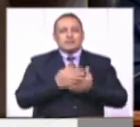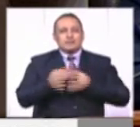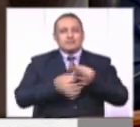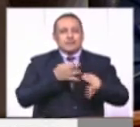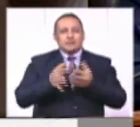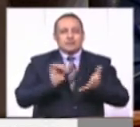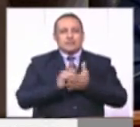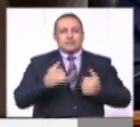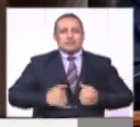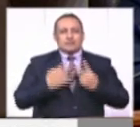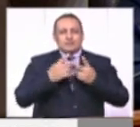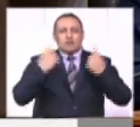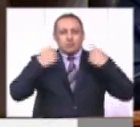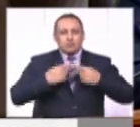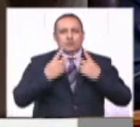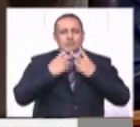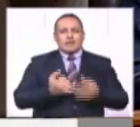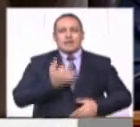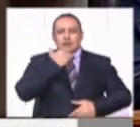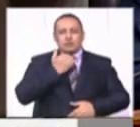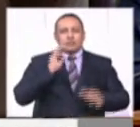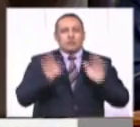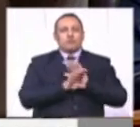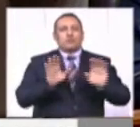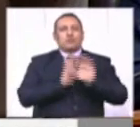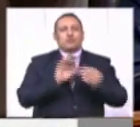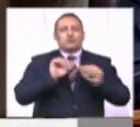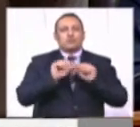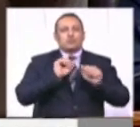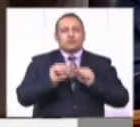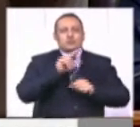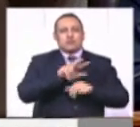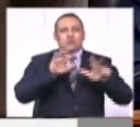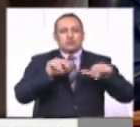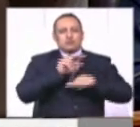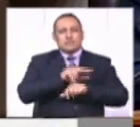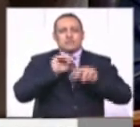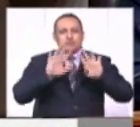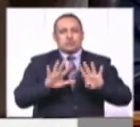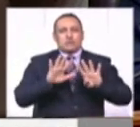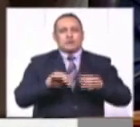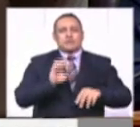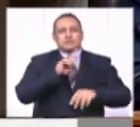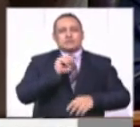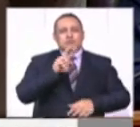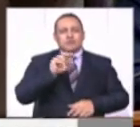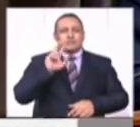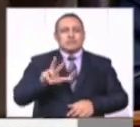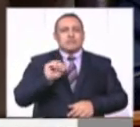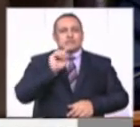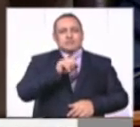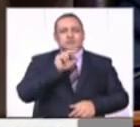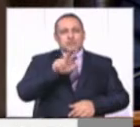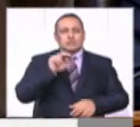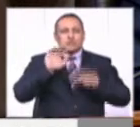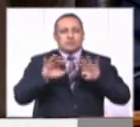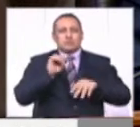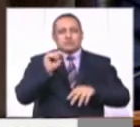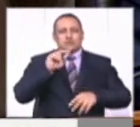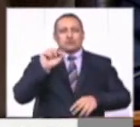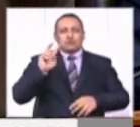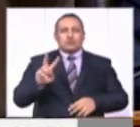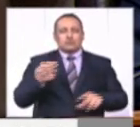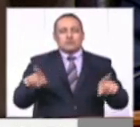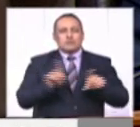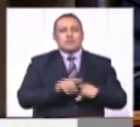habría cometido las presuntas infracciones constitucionales de los artículos 38 39 123 139 inciso 2